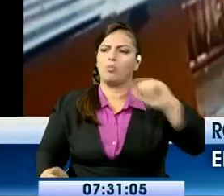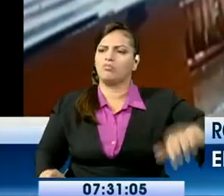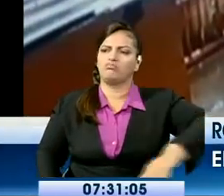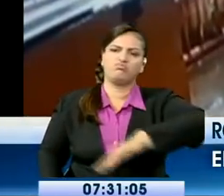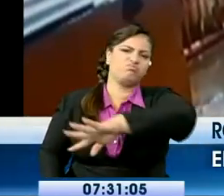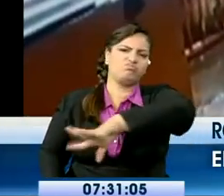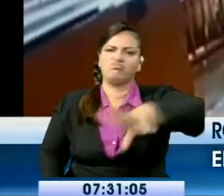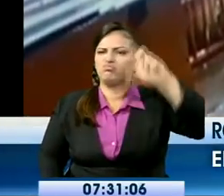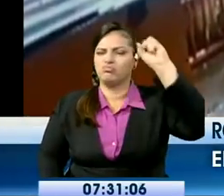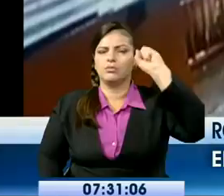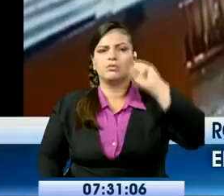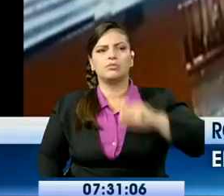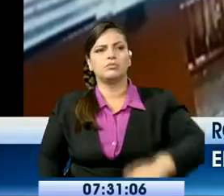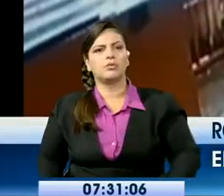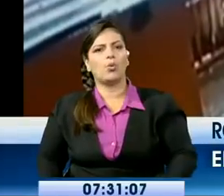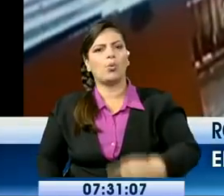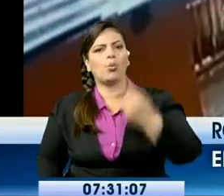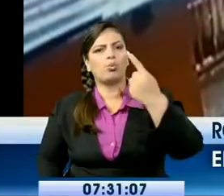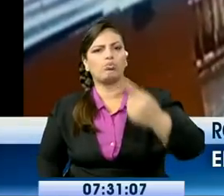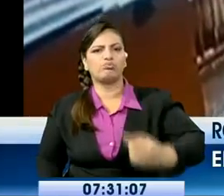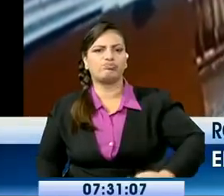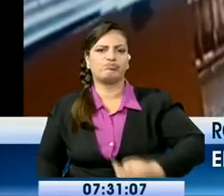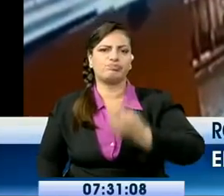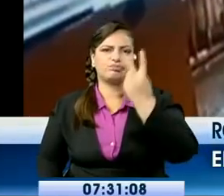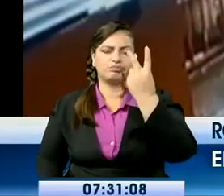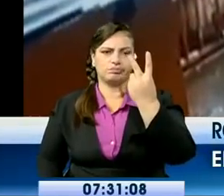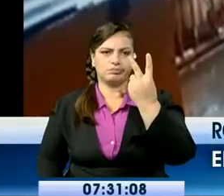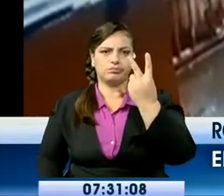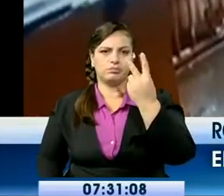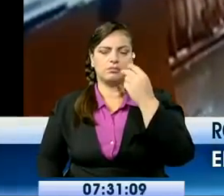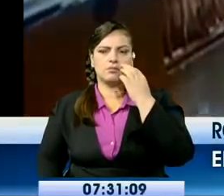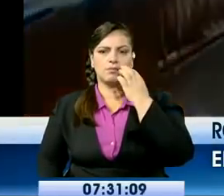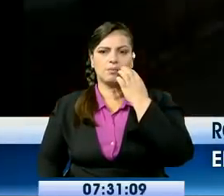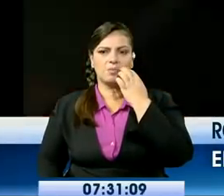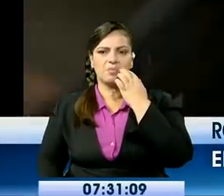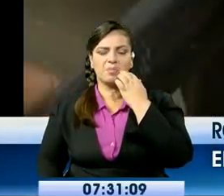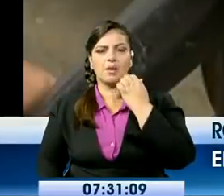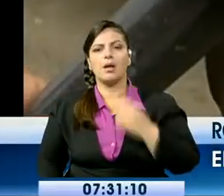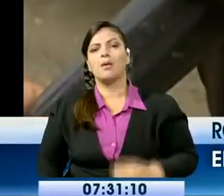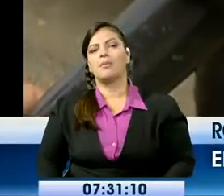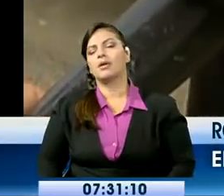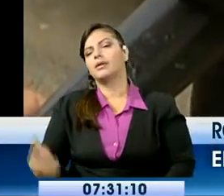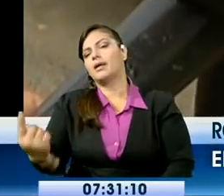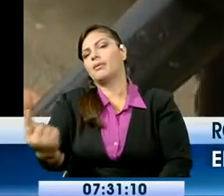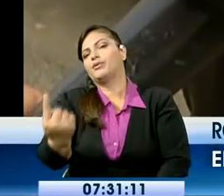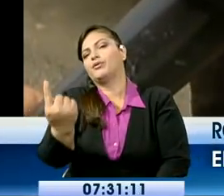Sí, así robando, ya, pero sí, pero así. Este vino solo, él vino solo y